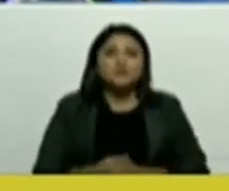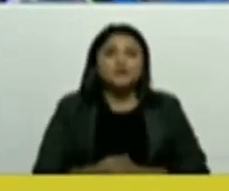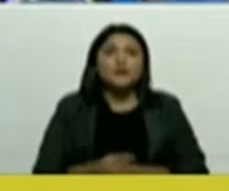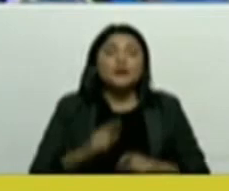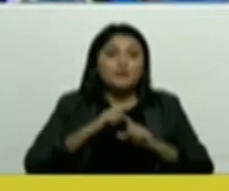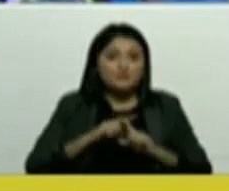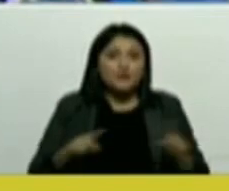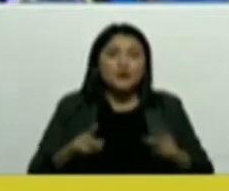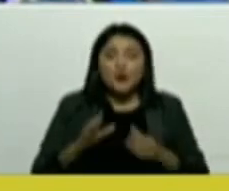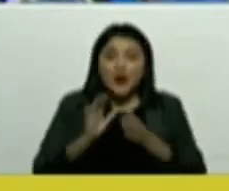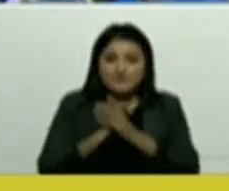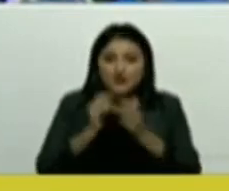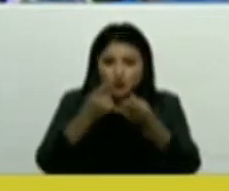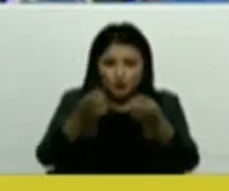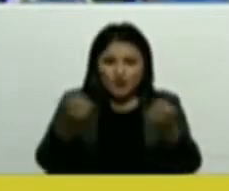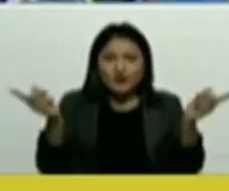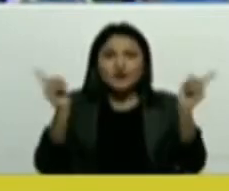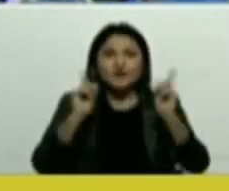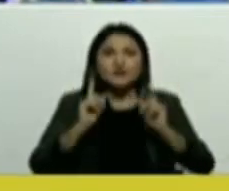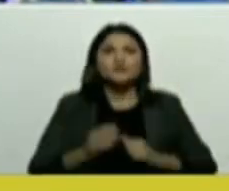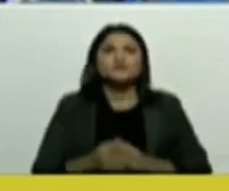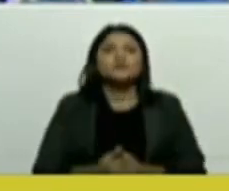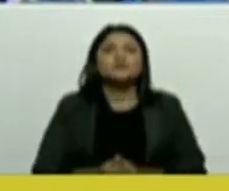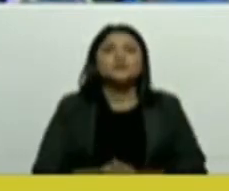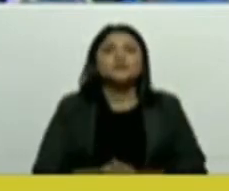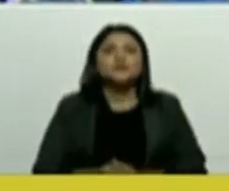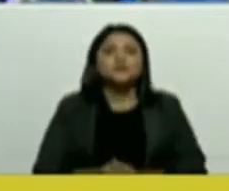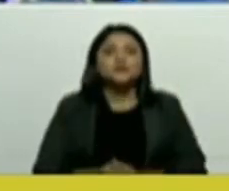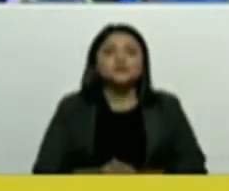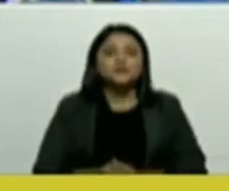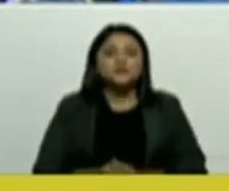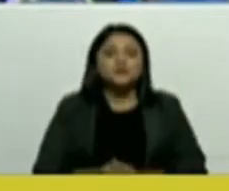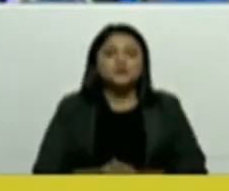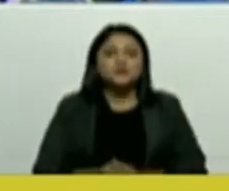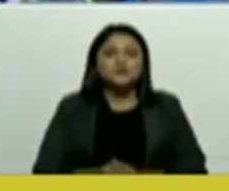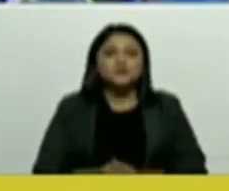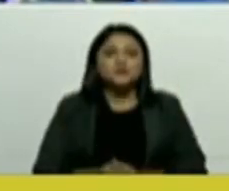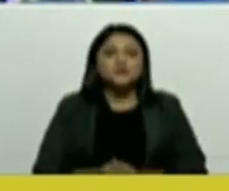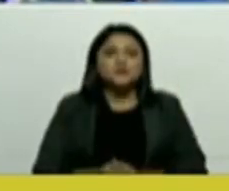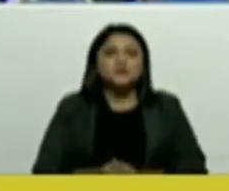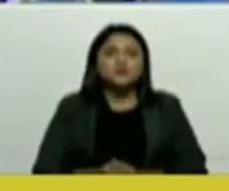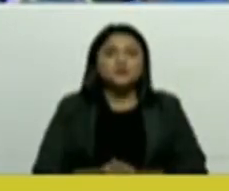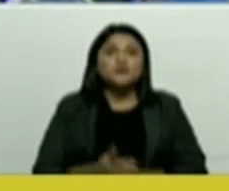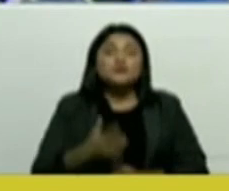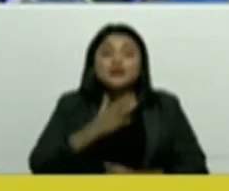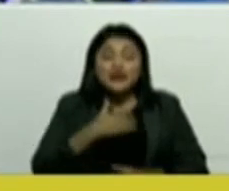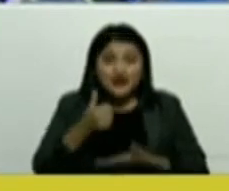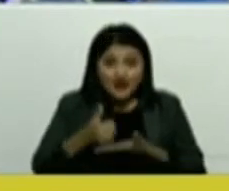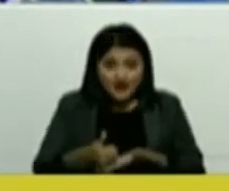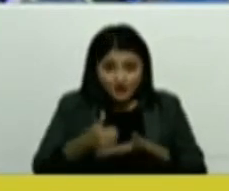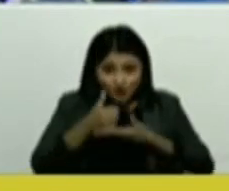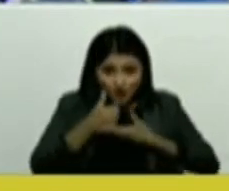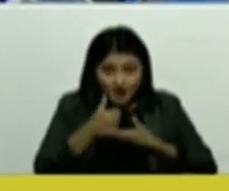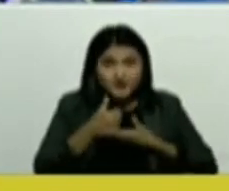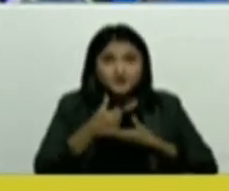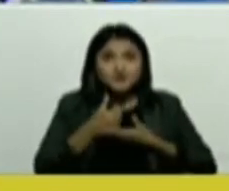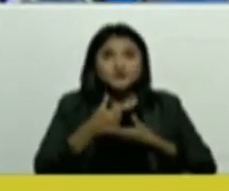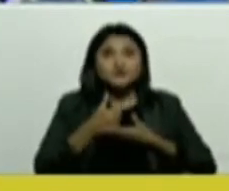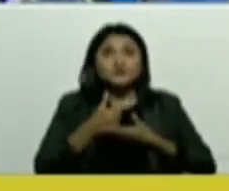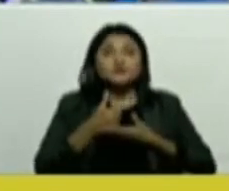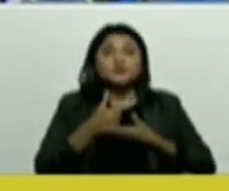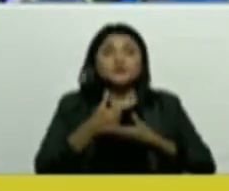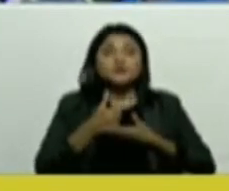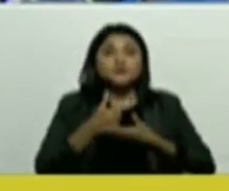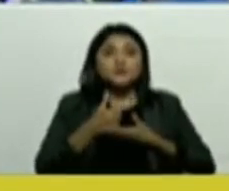ende, amigos míos, those who want to help me, aquellos que me quieran ayudar, or those who want to destroy those who are helping